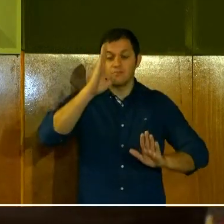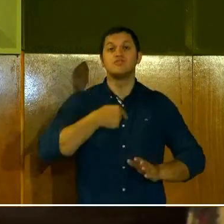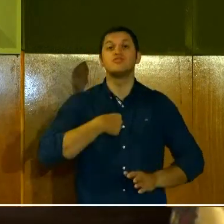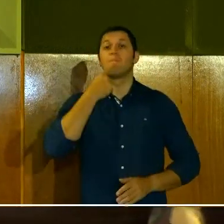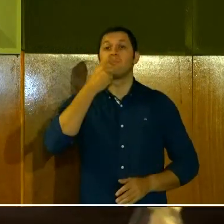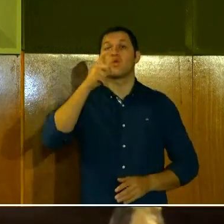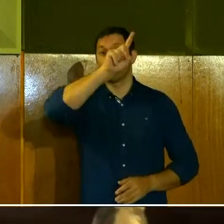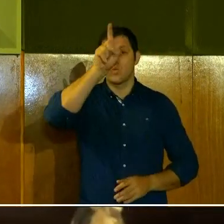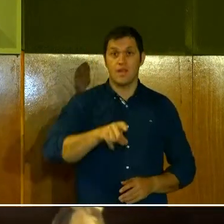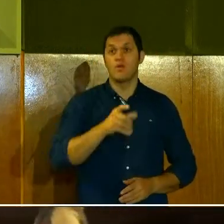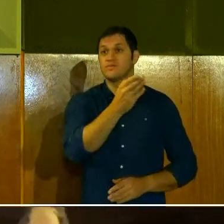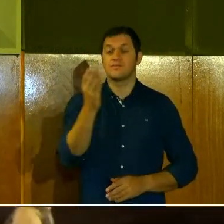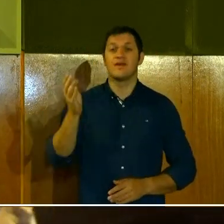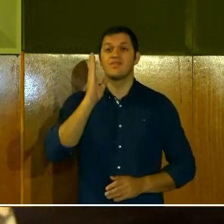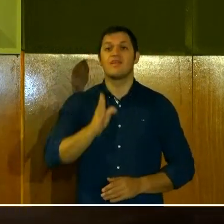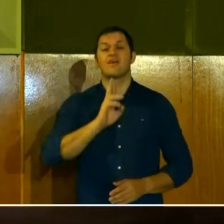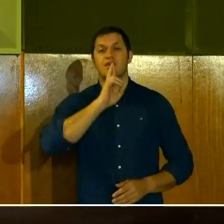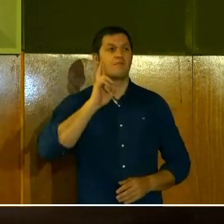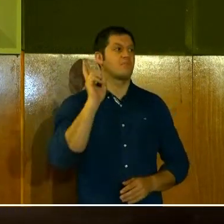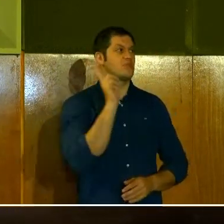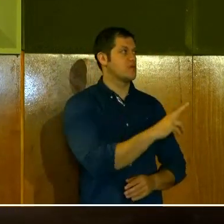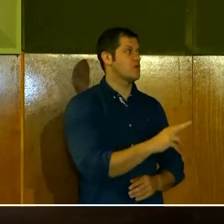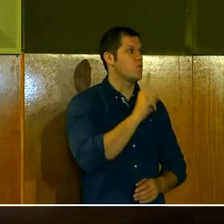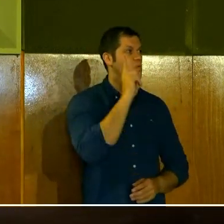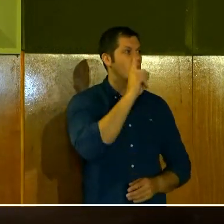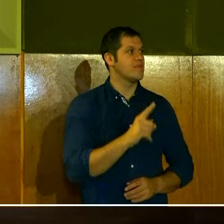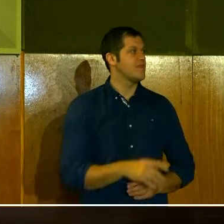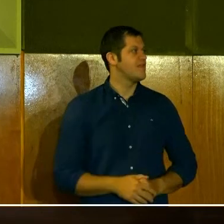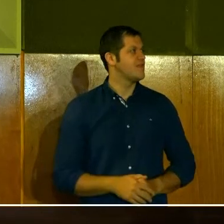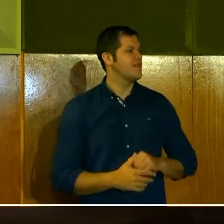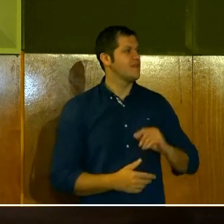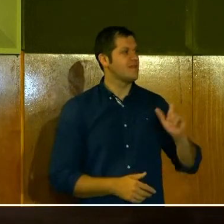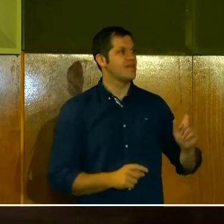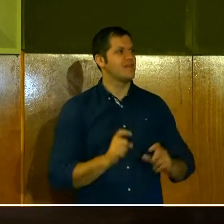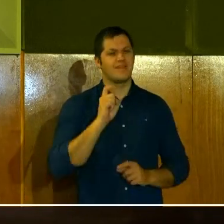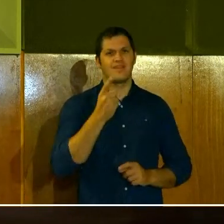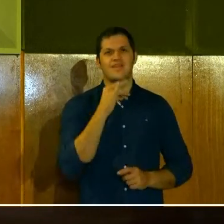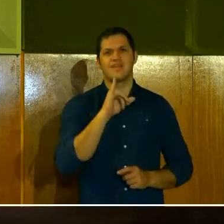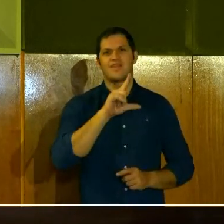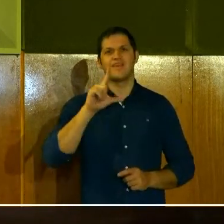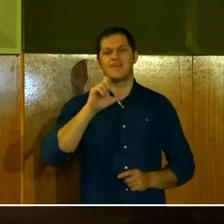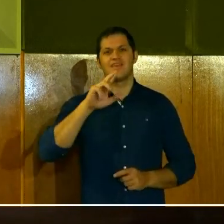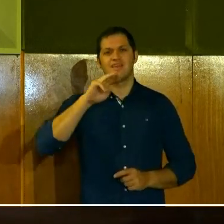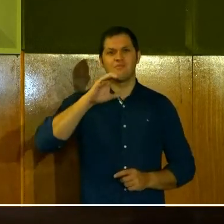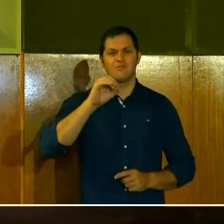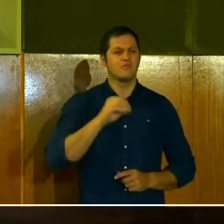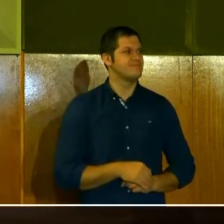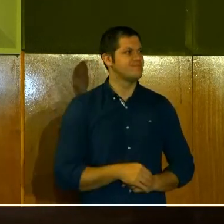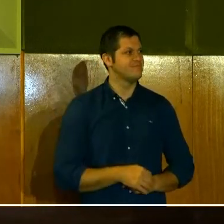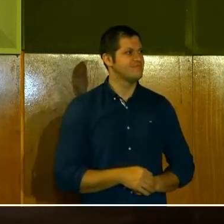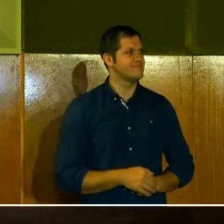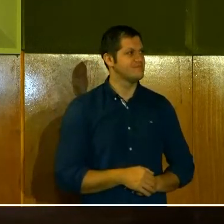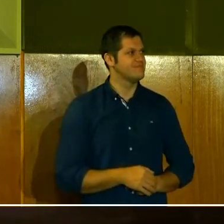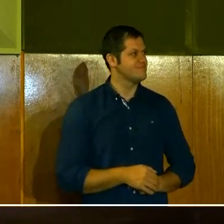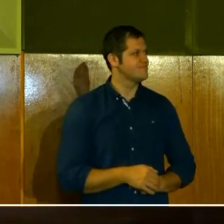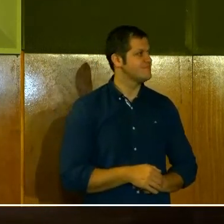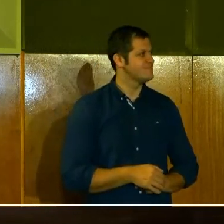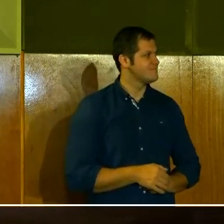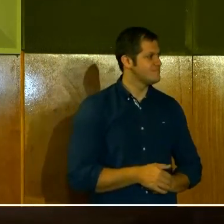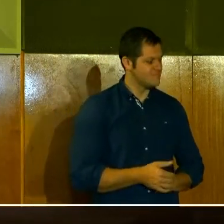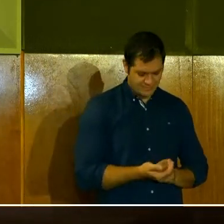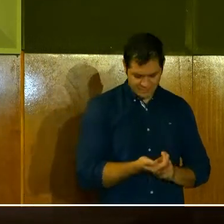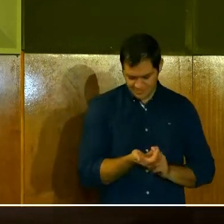tenemos un par de obsequios para quienes se han dado el tiempo de estar hoy día acá pero primero tienen